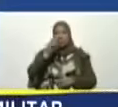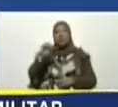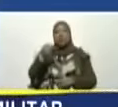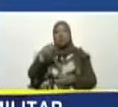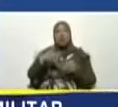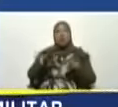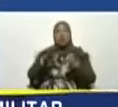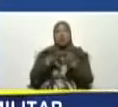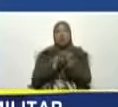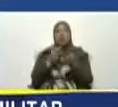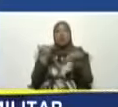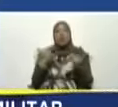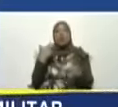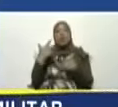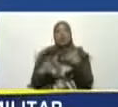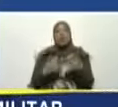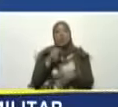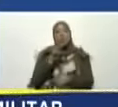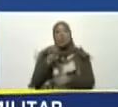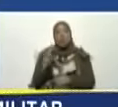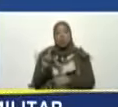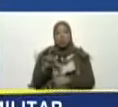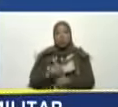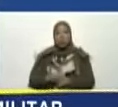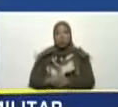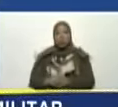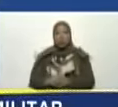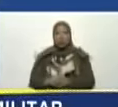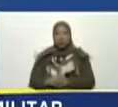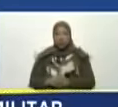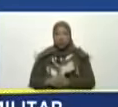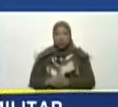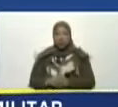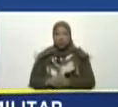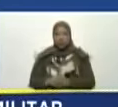están ascendiendo en este acto 21.